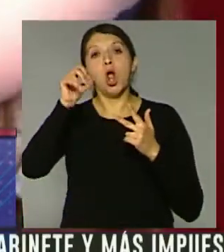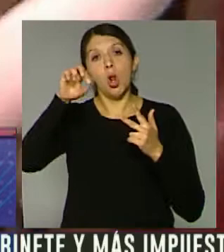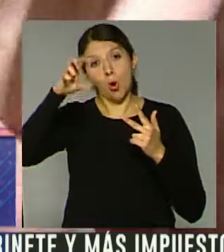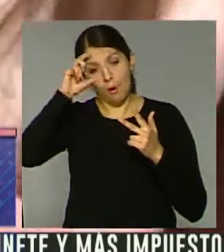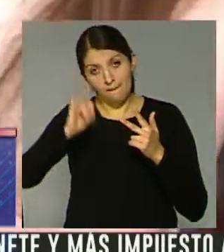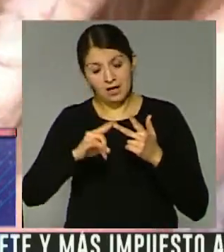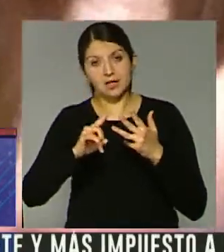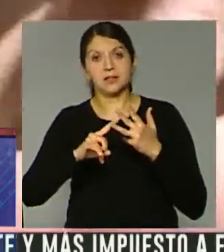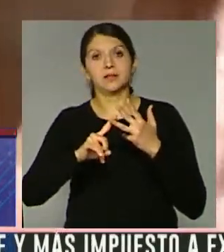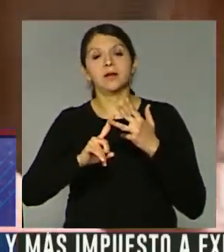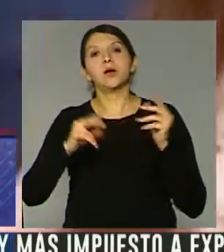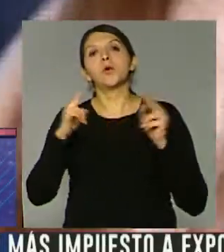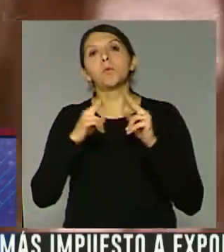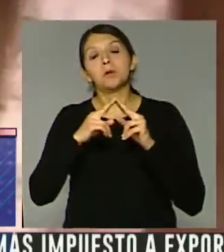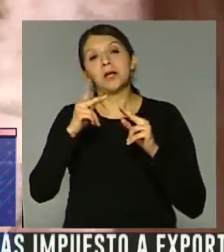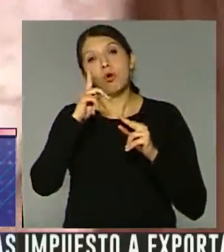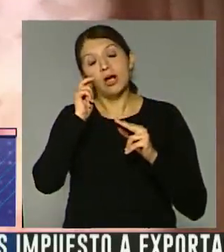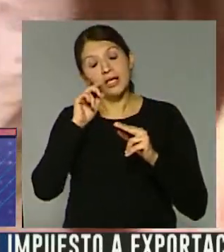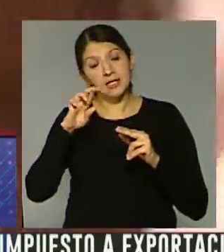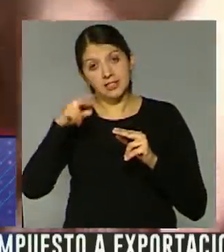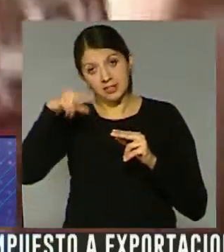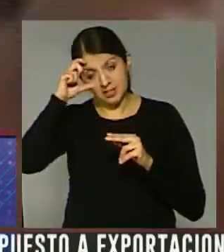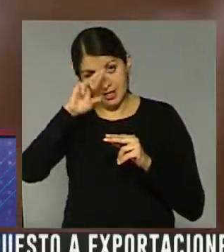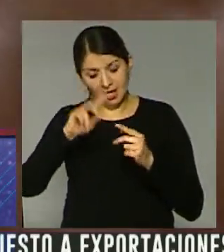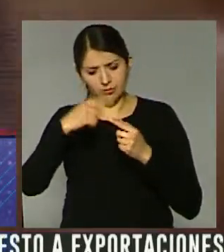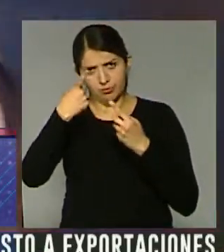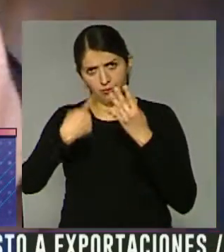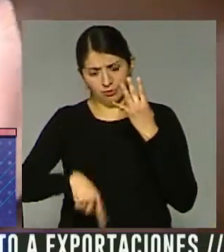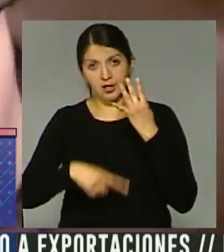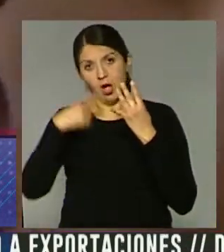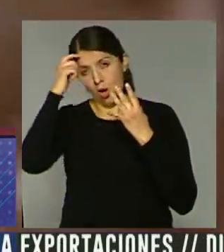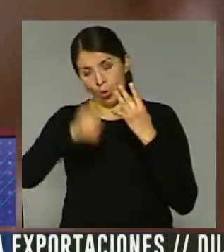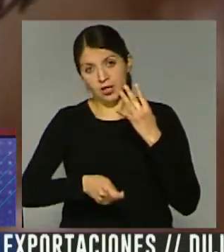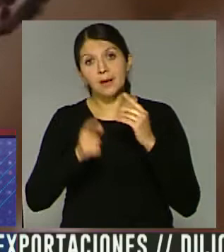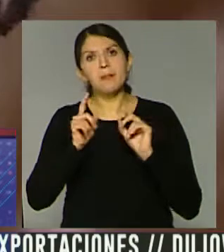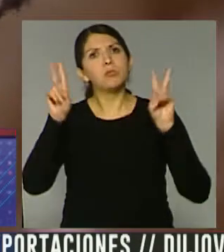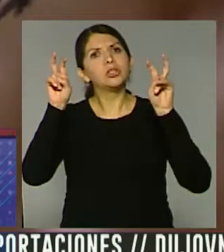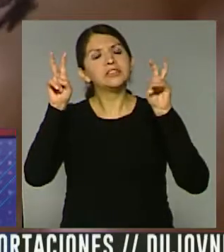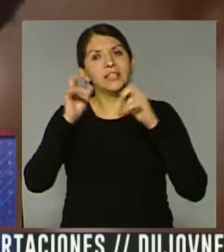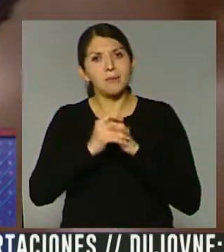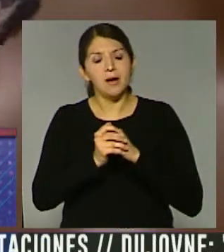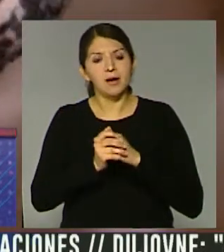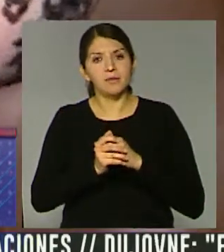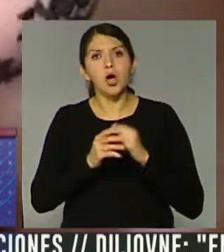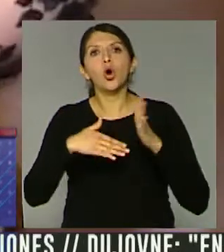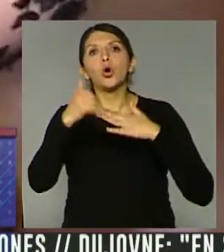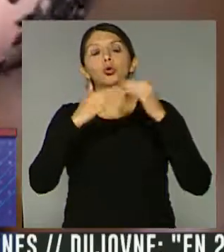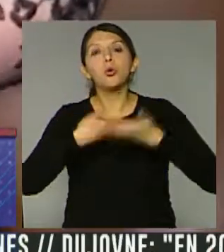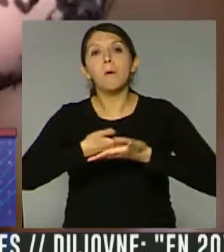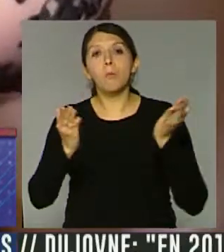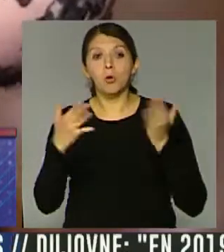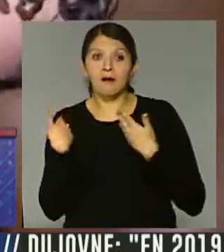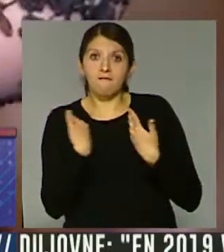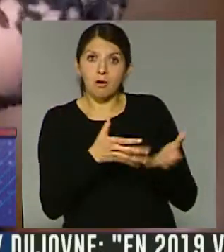primo de Néstor, entre otros, en lo que tiene que ver con la causa que investiga el direccionamiento de la obra pública a favor del